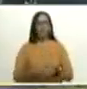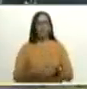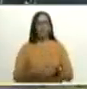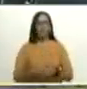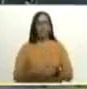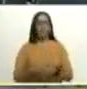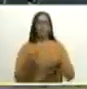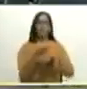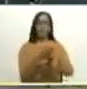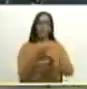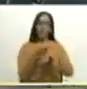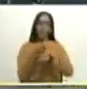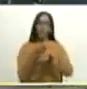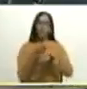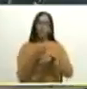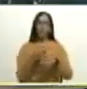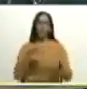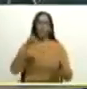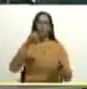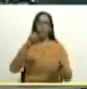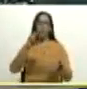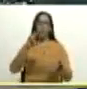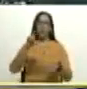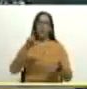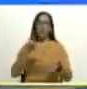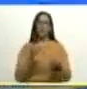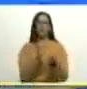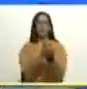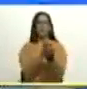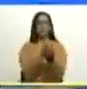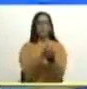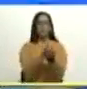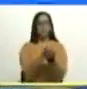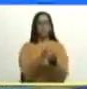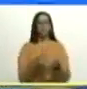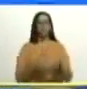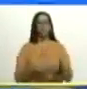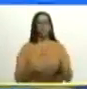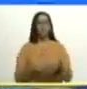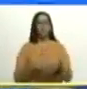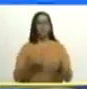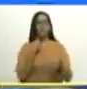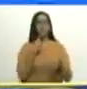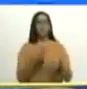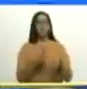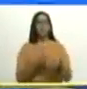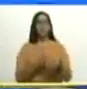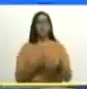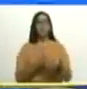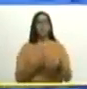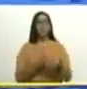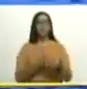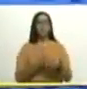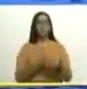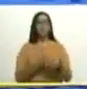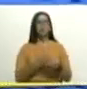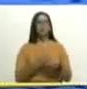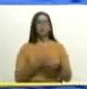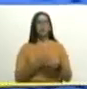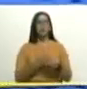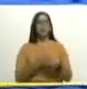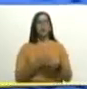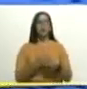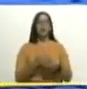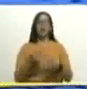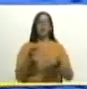El gobernador Morel Rodríguez, de Nueva Esparta. ¿Puedo decirlo, verdad? El gobernador